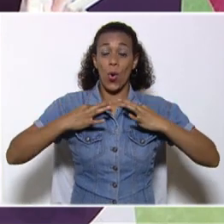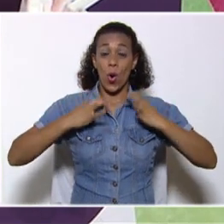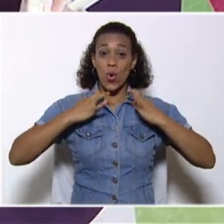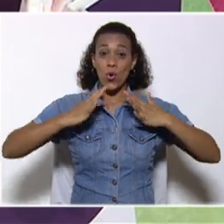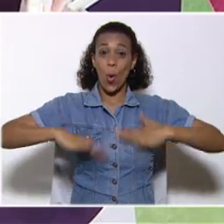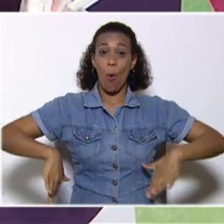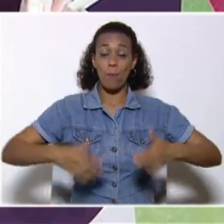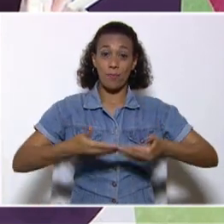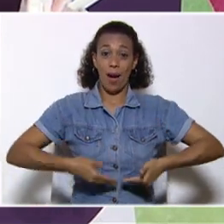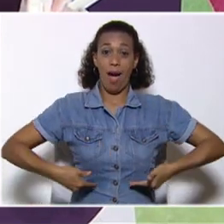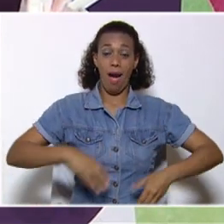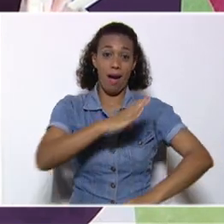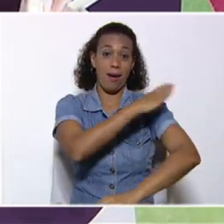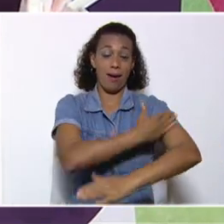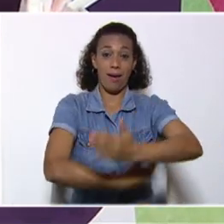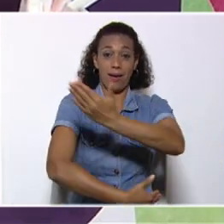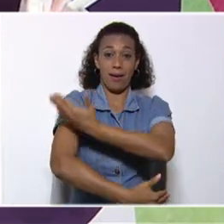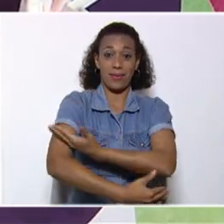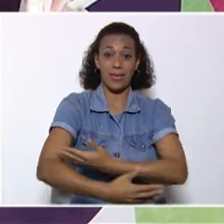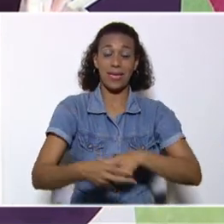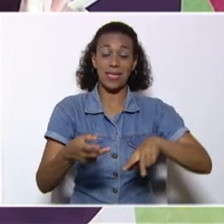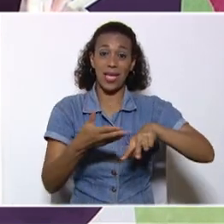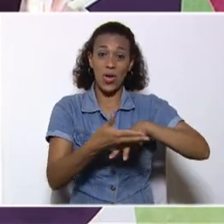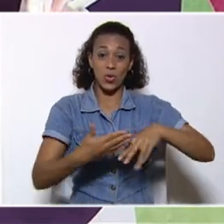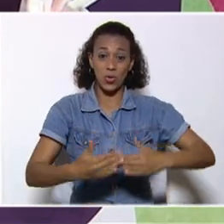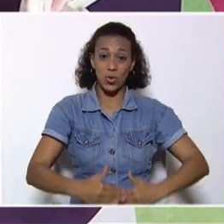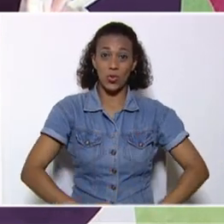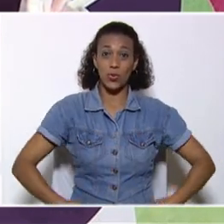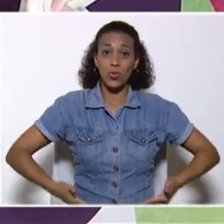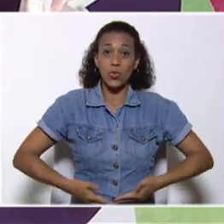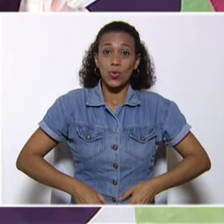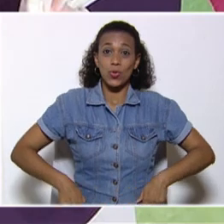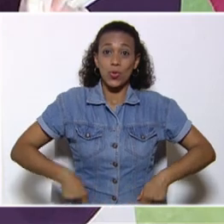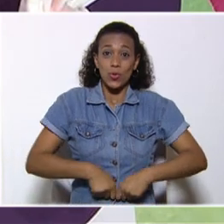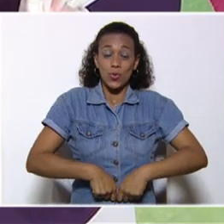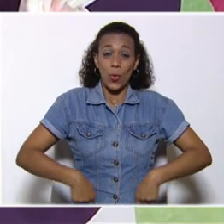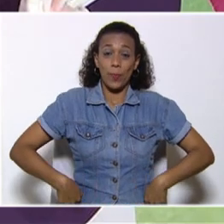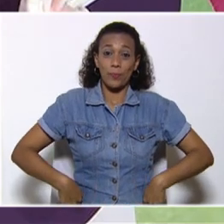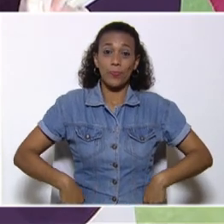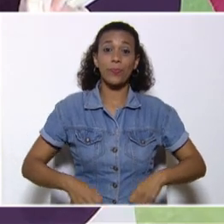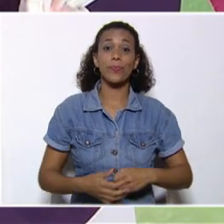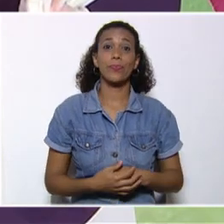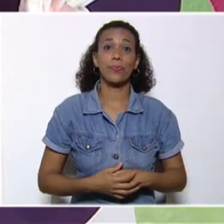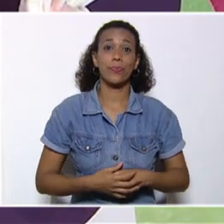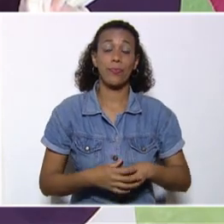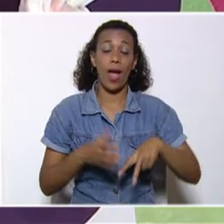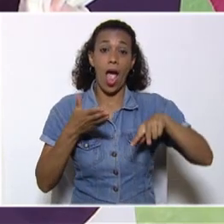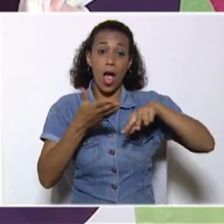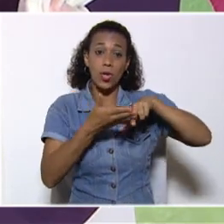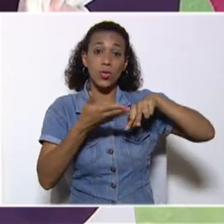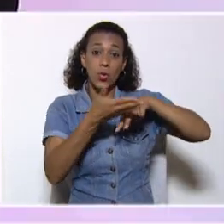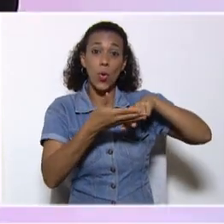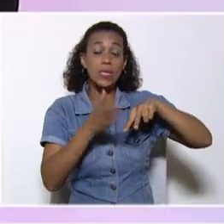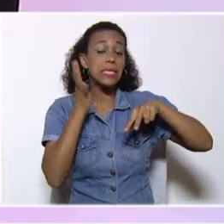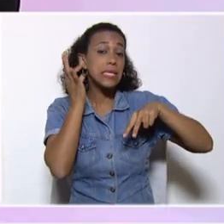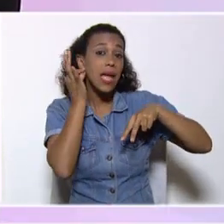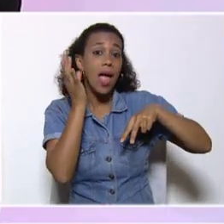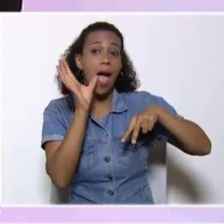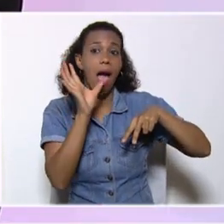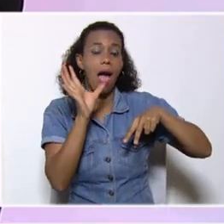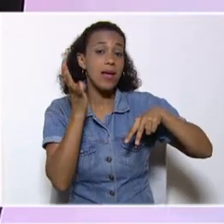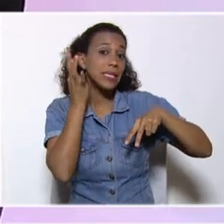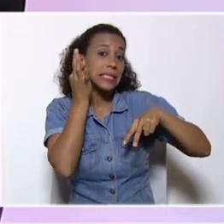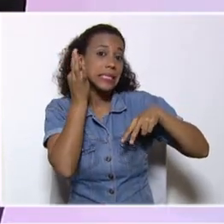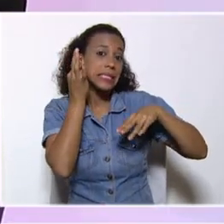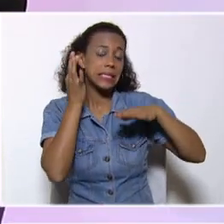su camisita y su short. En el caso, por supuesto, como dije, de que hagamos esto para un varón. Si es una niña, por